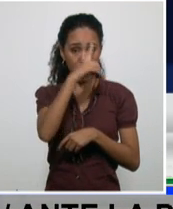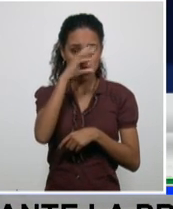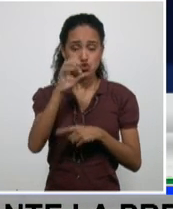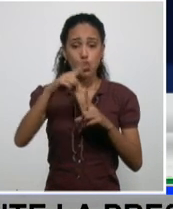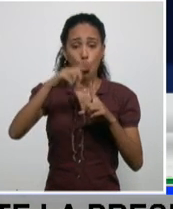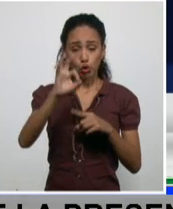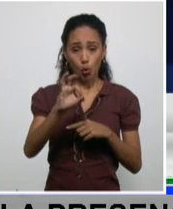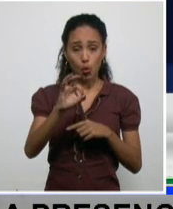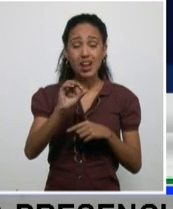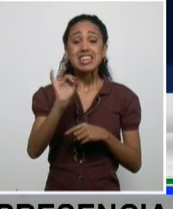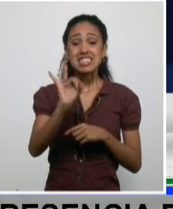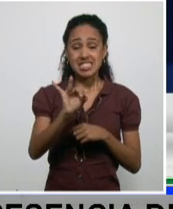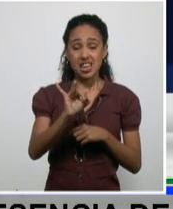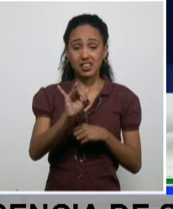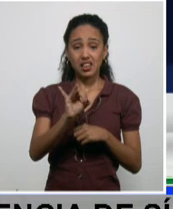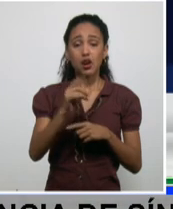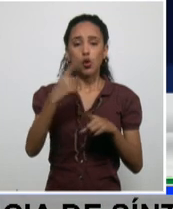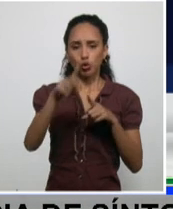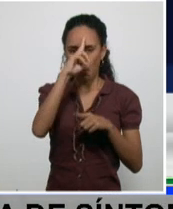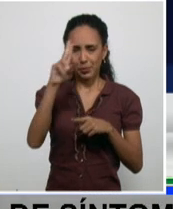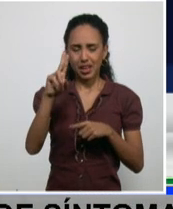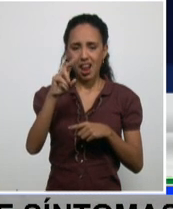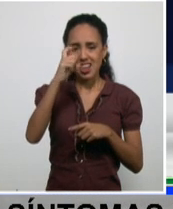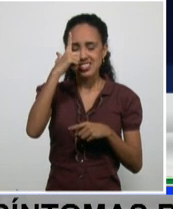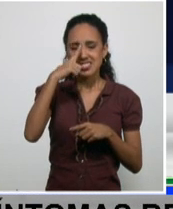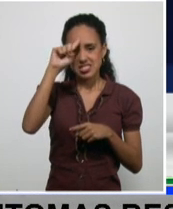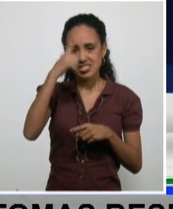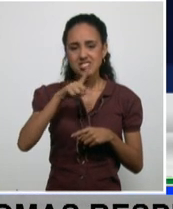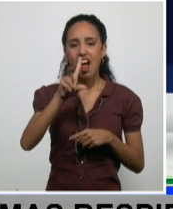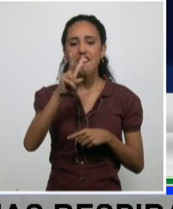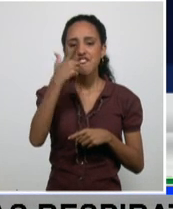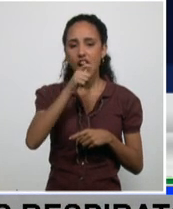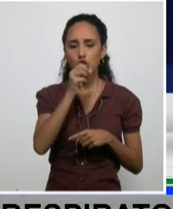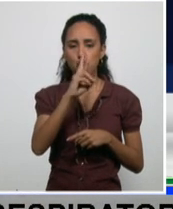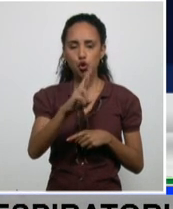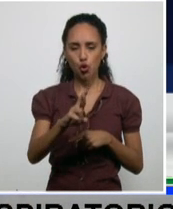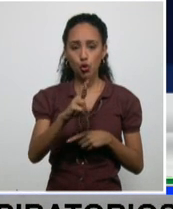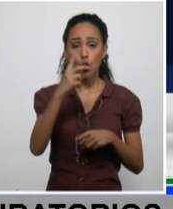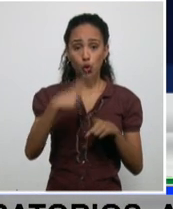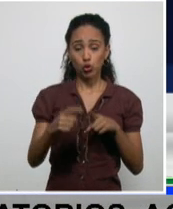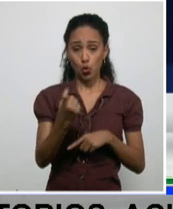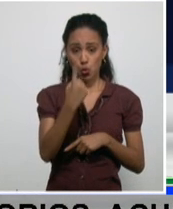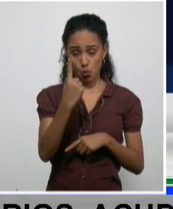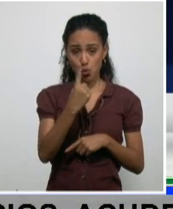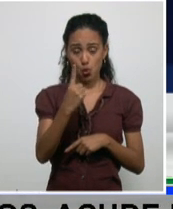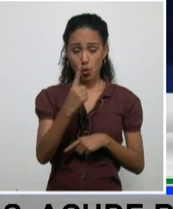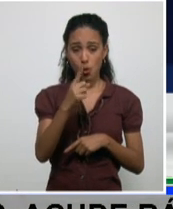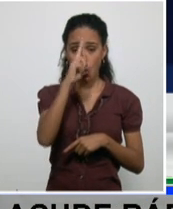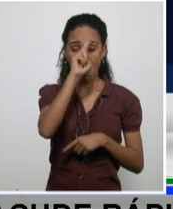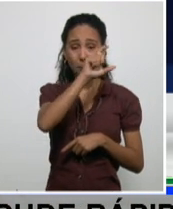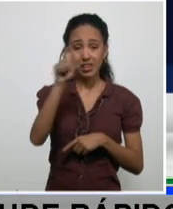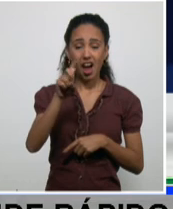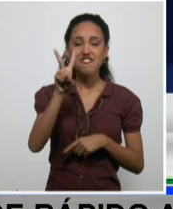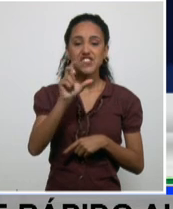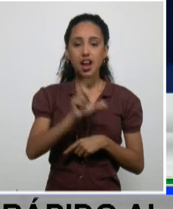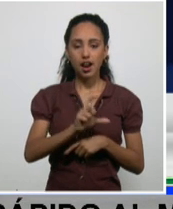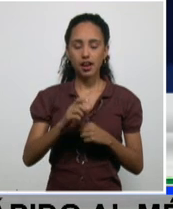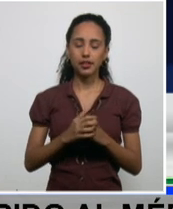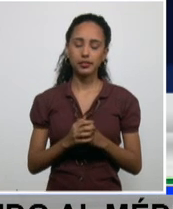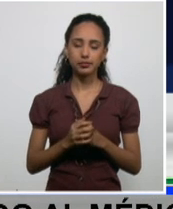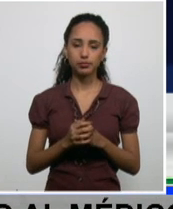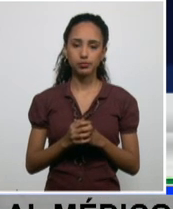Hospital Salvador Allende. 1 está en el Hospital Manuel Fajardo de Villa Clara, 1 en